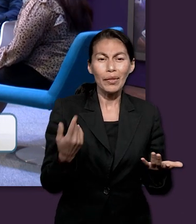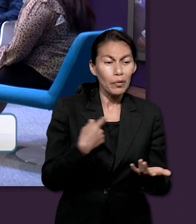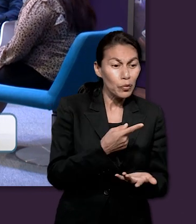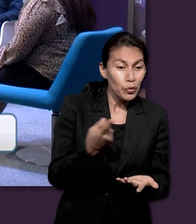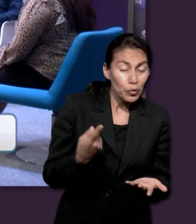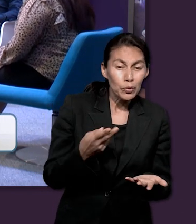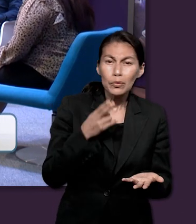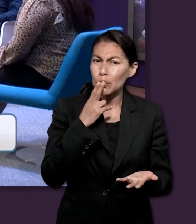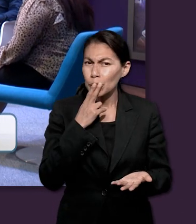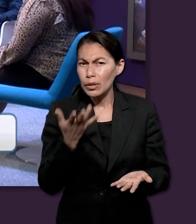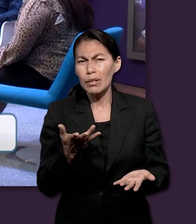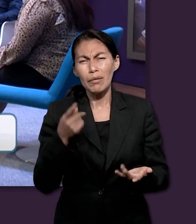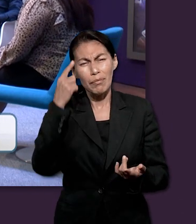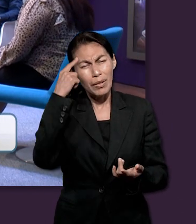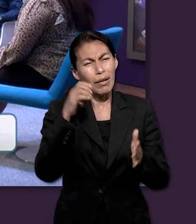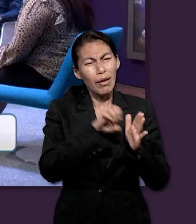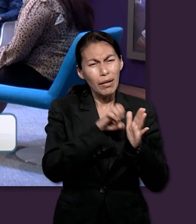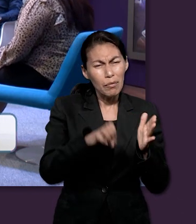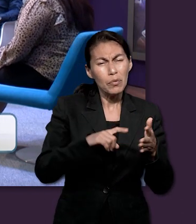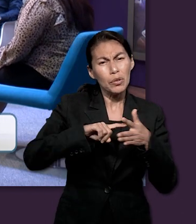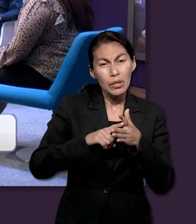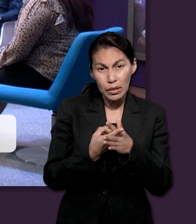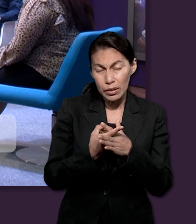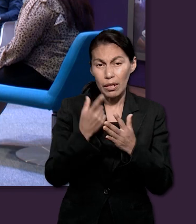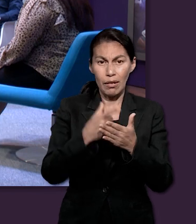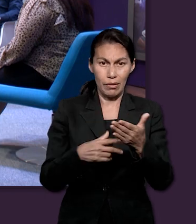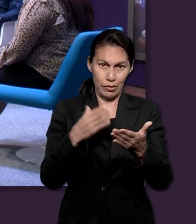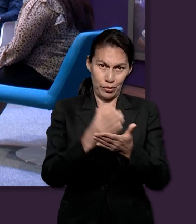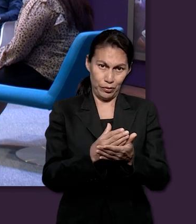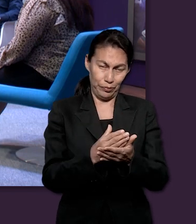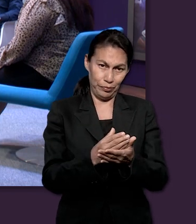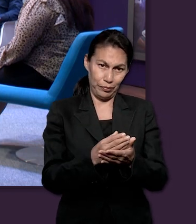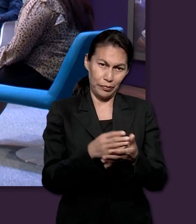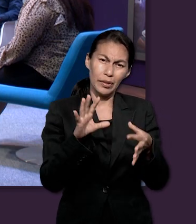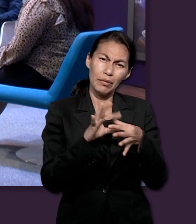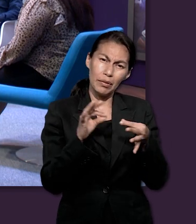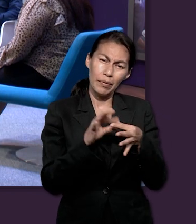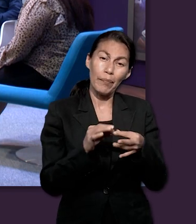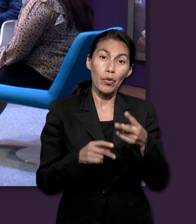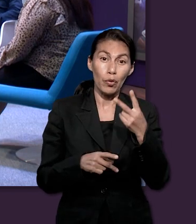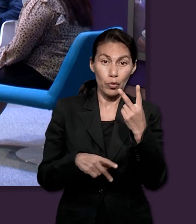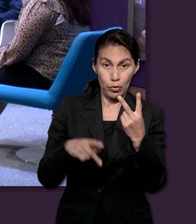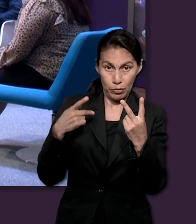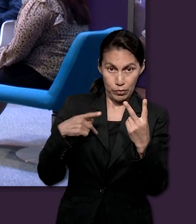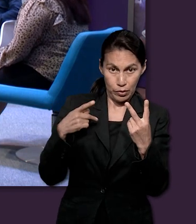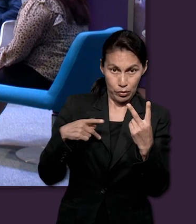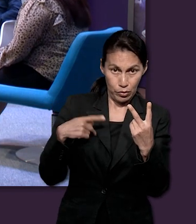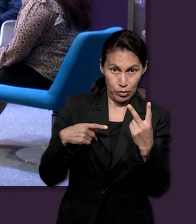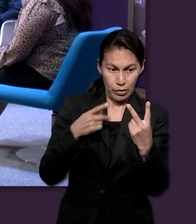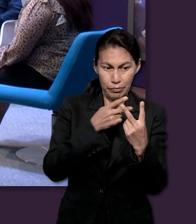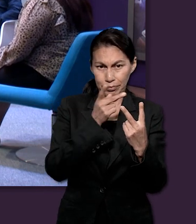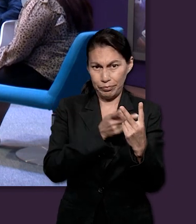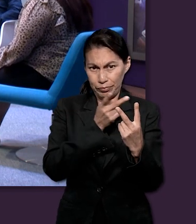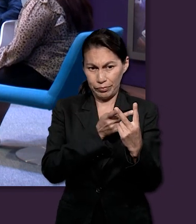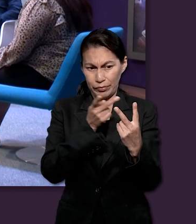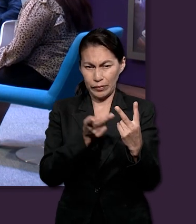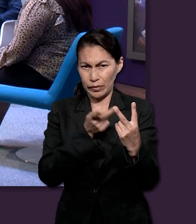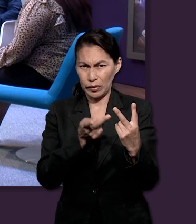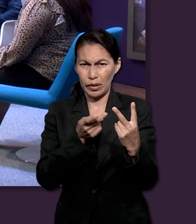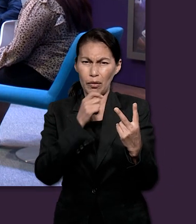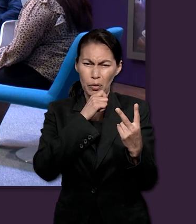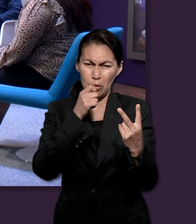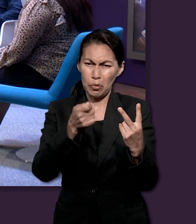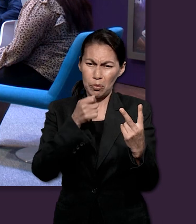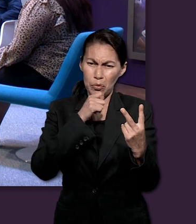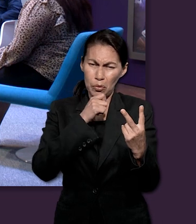una historia que podemos nosotros utilizar para dar introducción a nuestra lección. Hablaba sobre dos personas que fueron entrevistadas, era